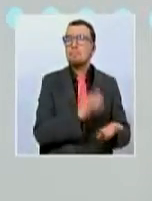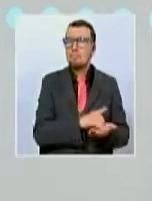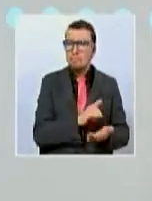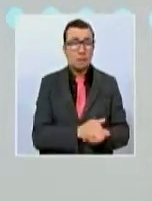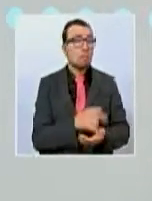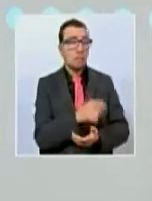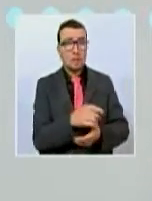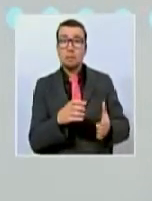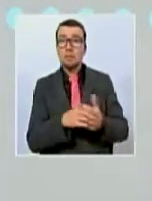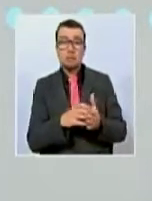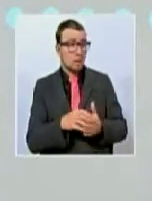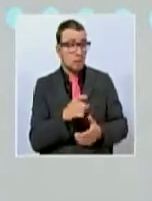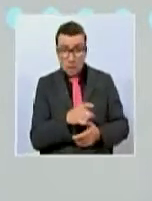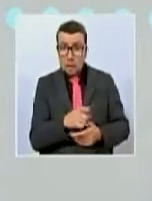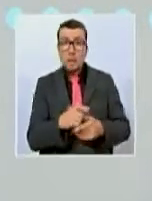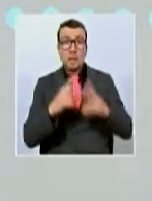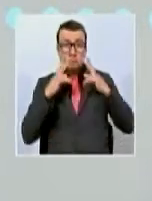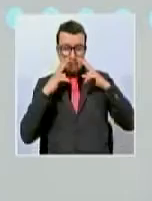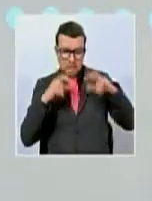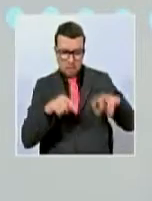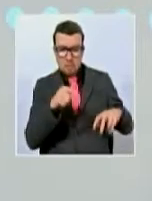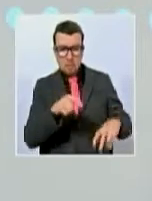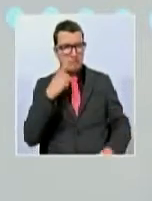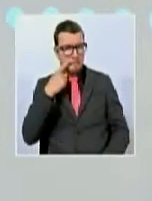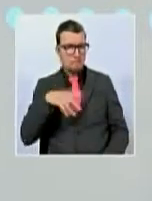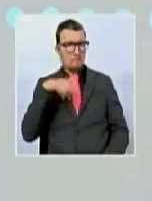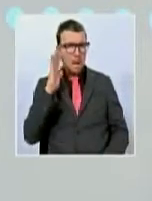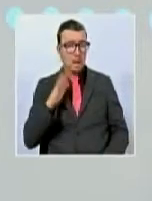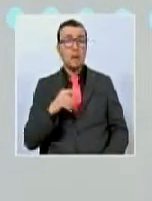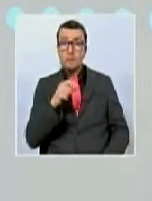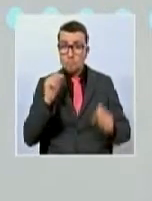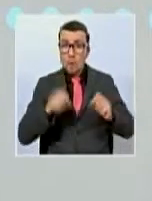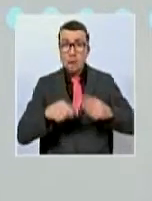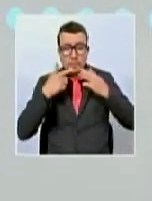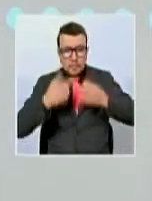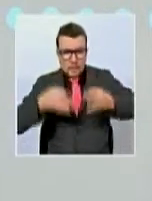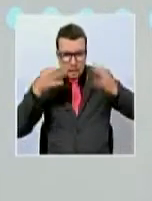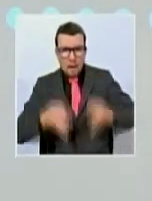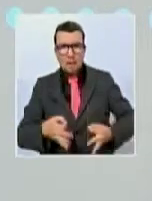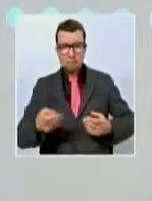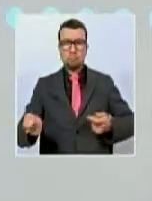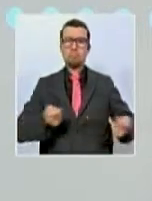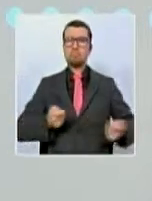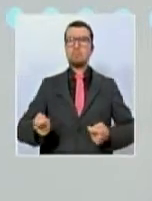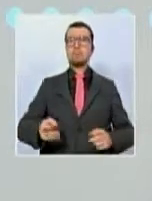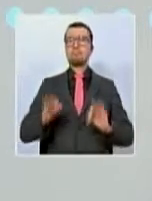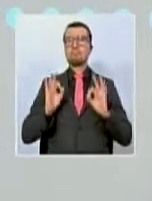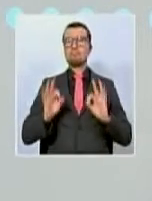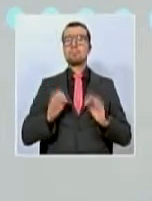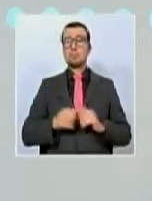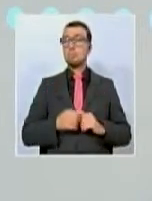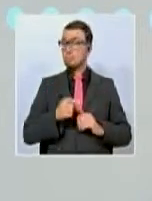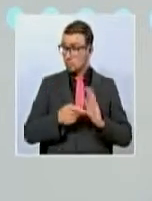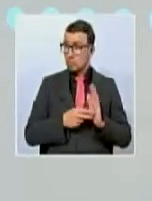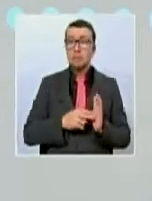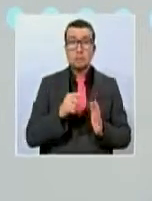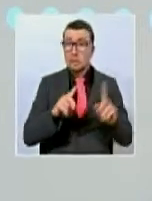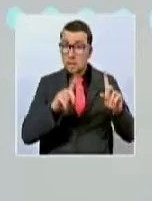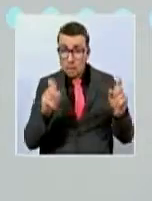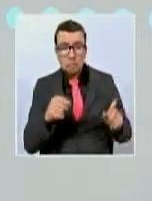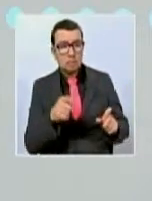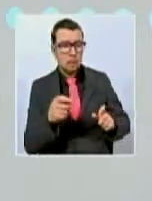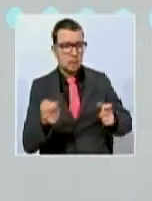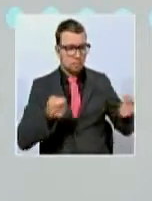hacer investigación, para poder ir más allá y poder realmente garantizar la eficacia de esos productos. Pues estos temas de investigación en